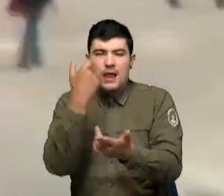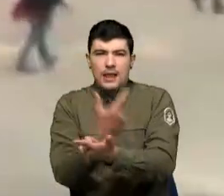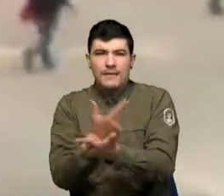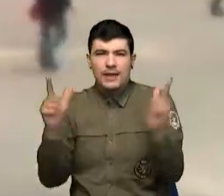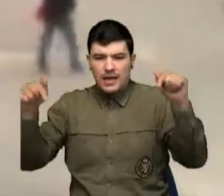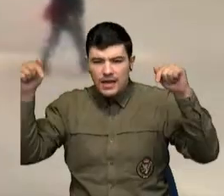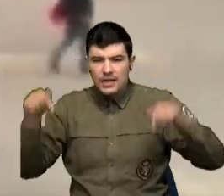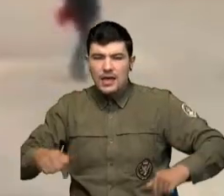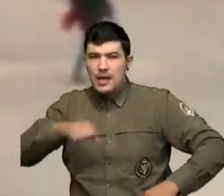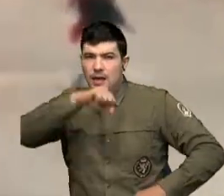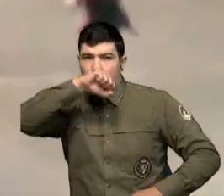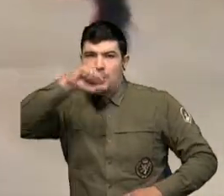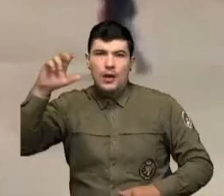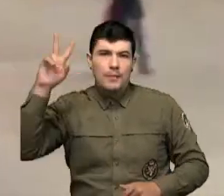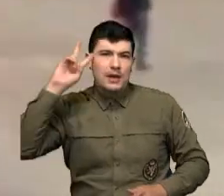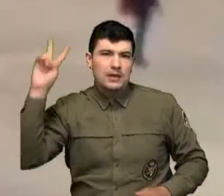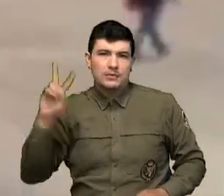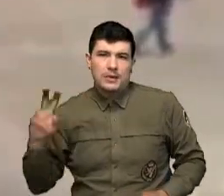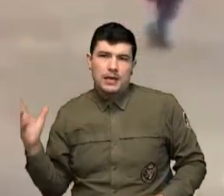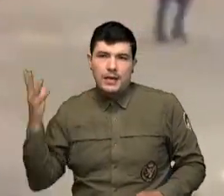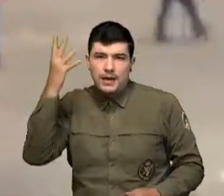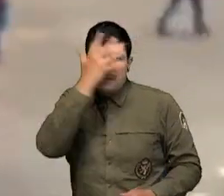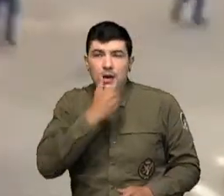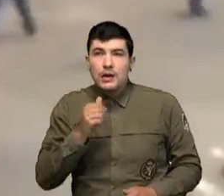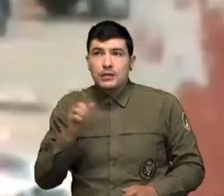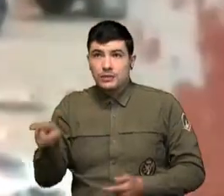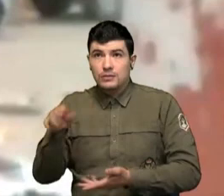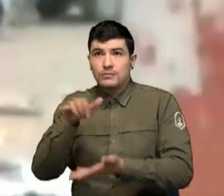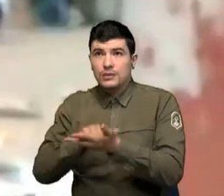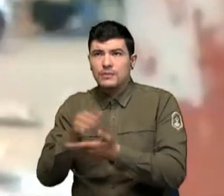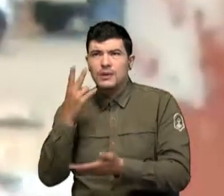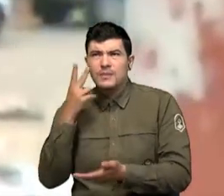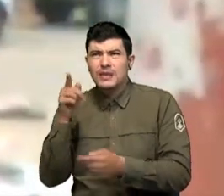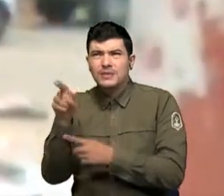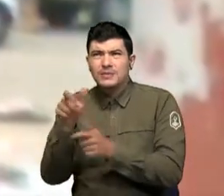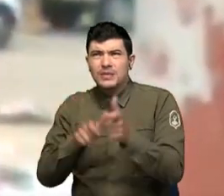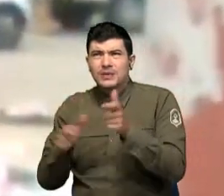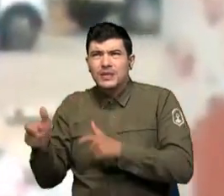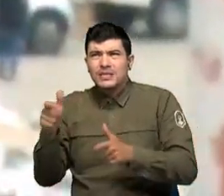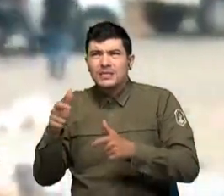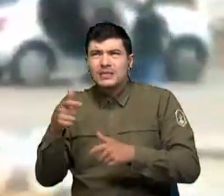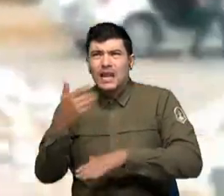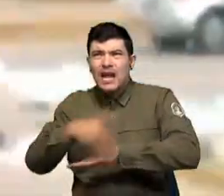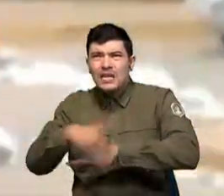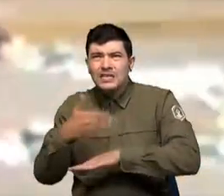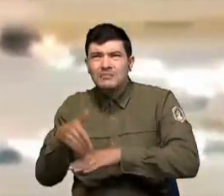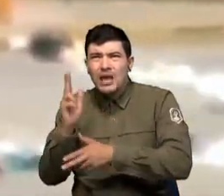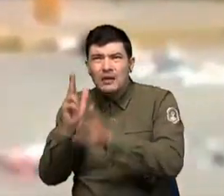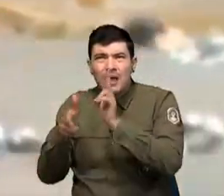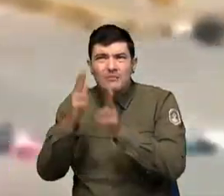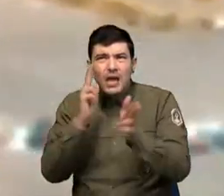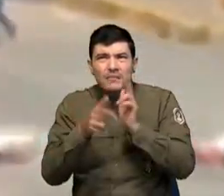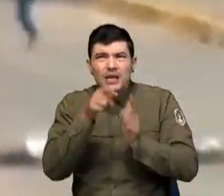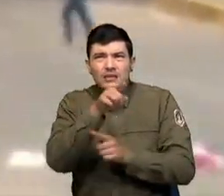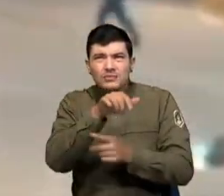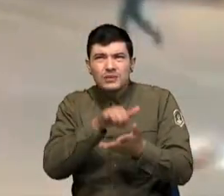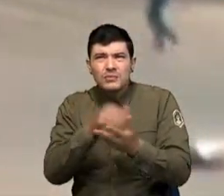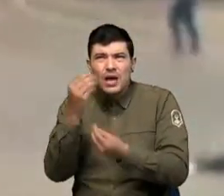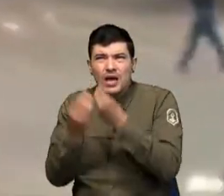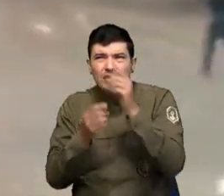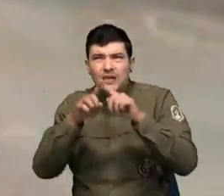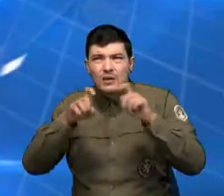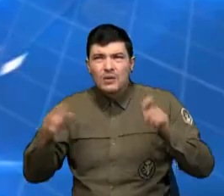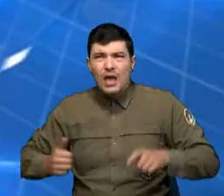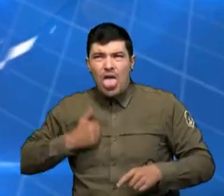Los tachirenses registraron a miembros de los colectivos chavistas disparando contra los manifestantes en calles principales y a efectivos de la fuerza pública cometiendo todo tipo